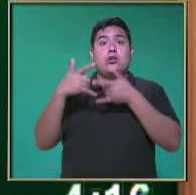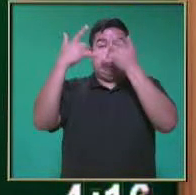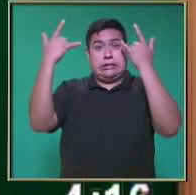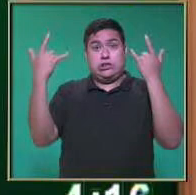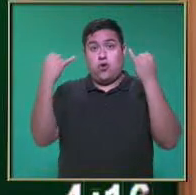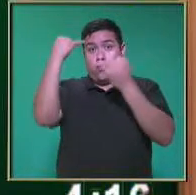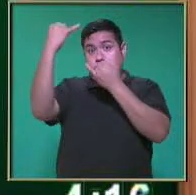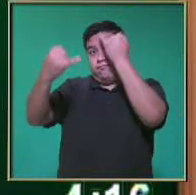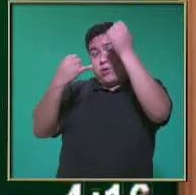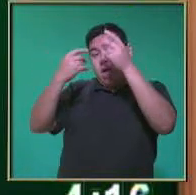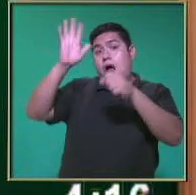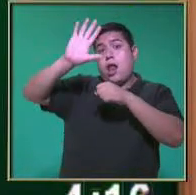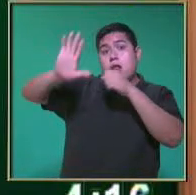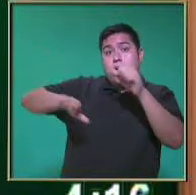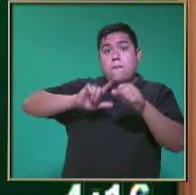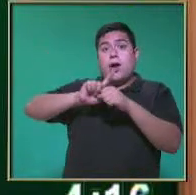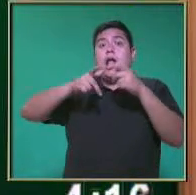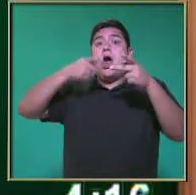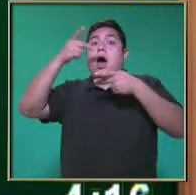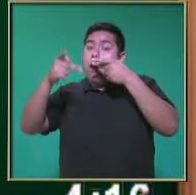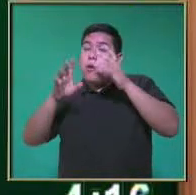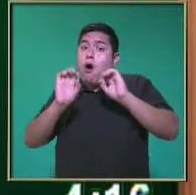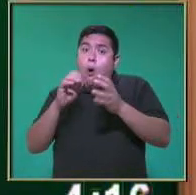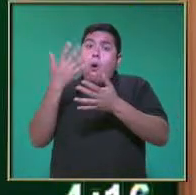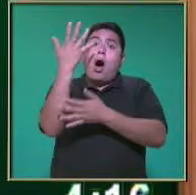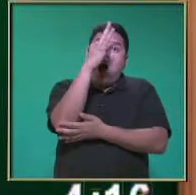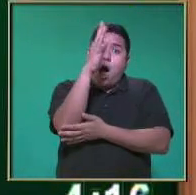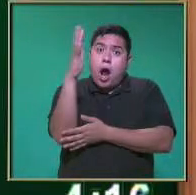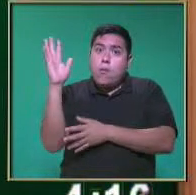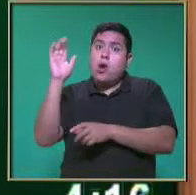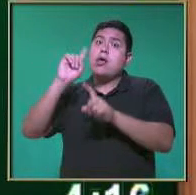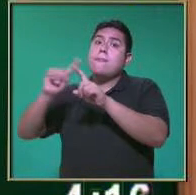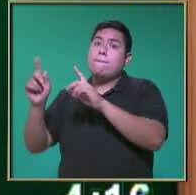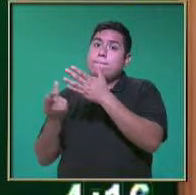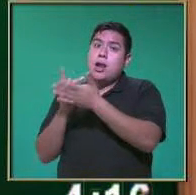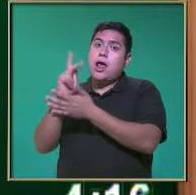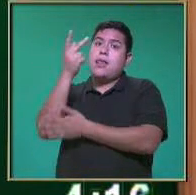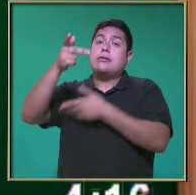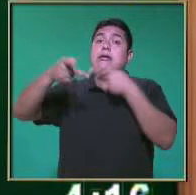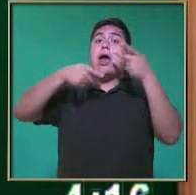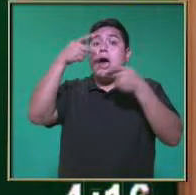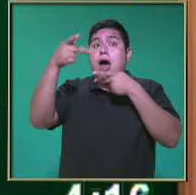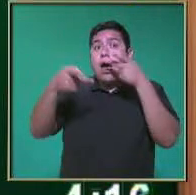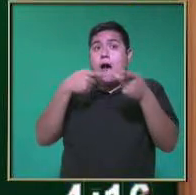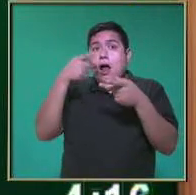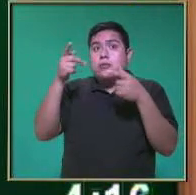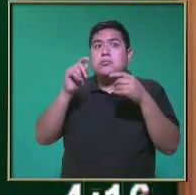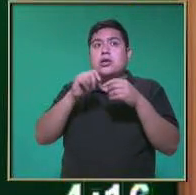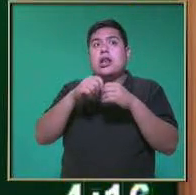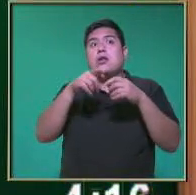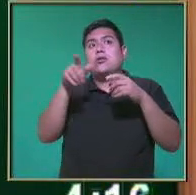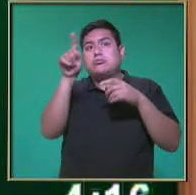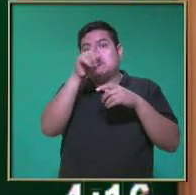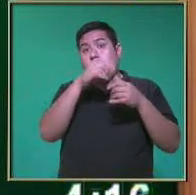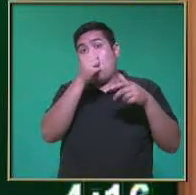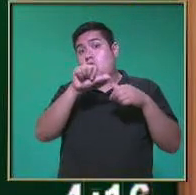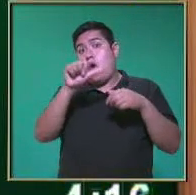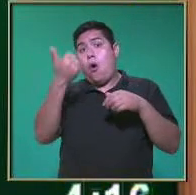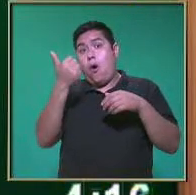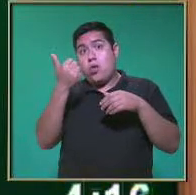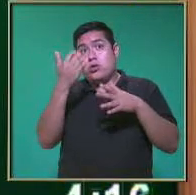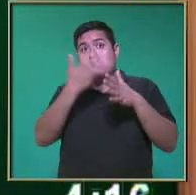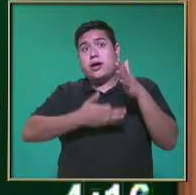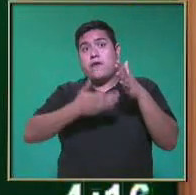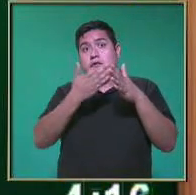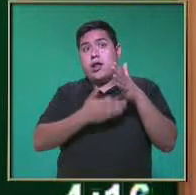que hablan o con árboles, plantas que también pueden hablar. Y el resto son cuentos clásicos, ¿ok? Los cuentos